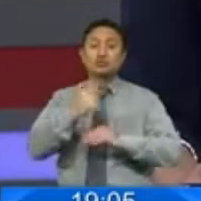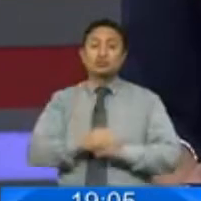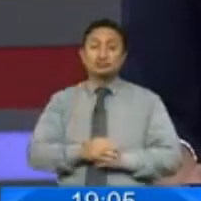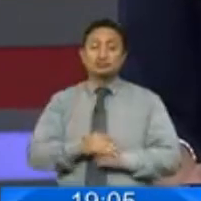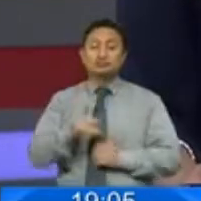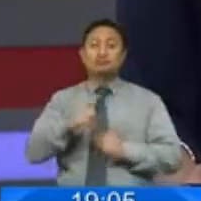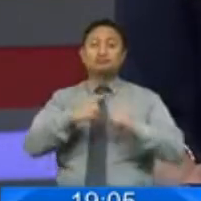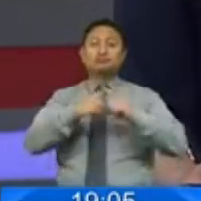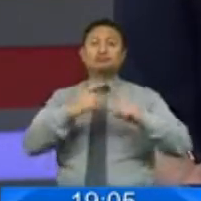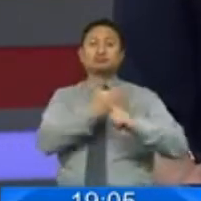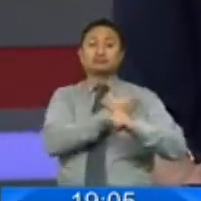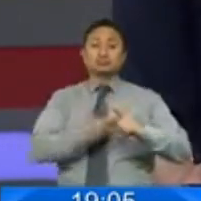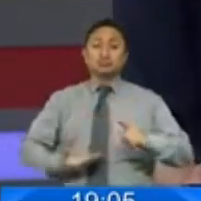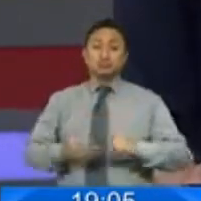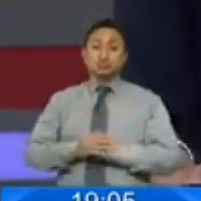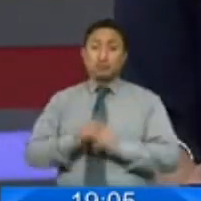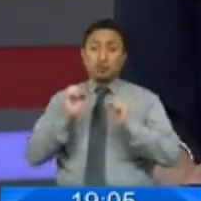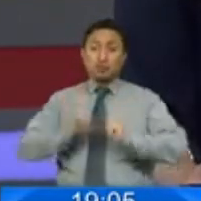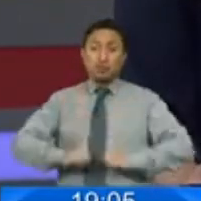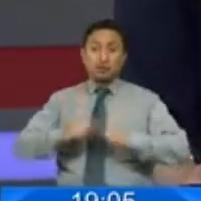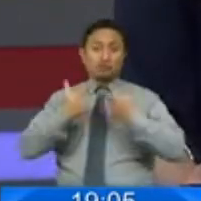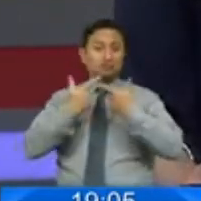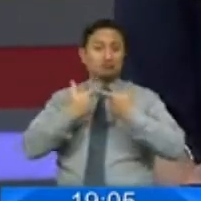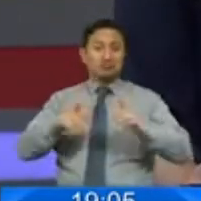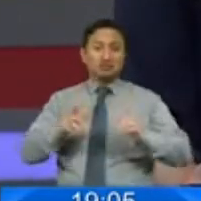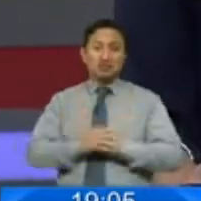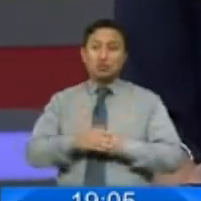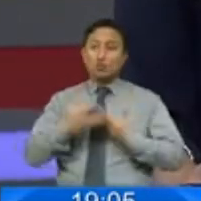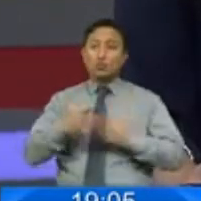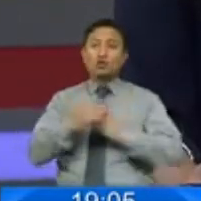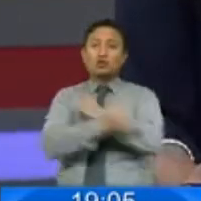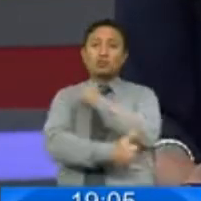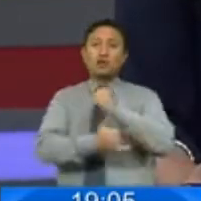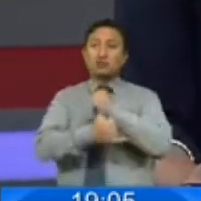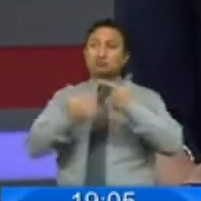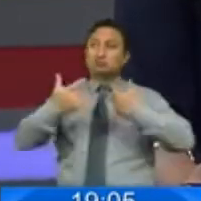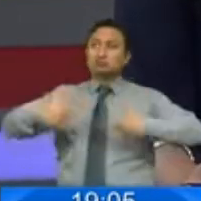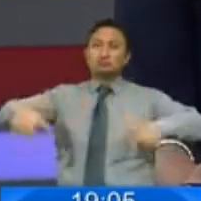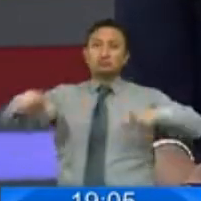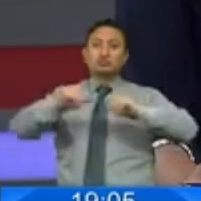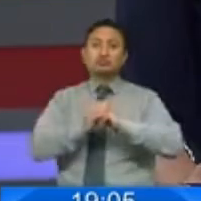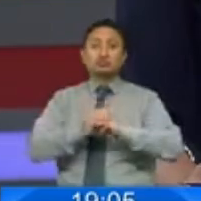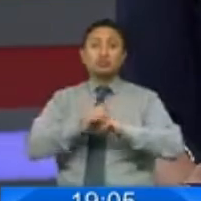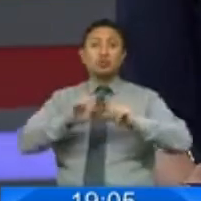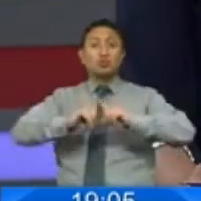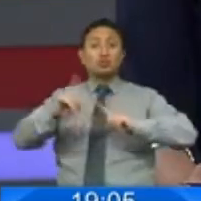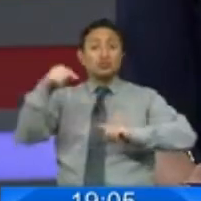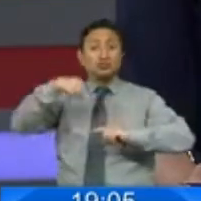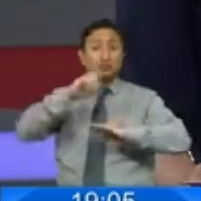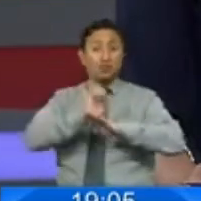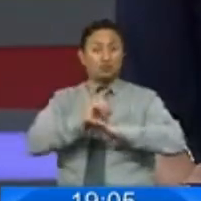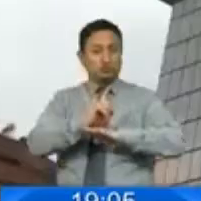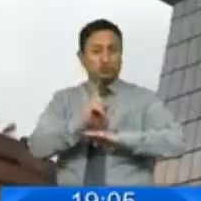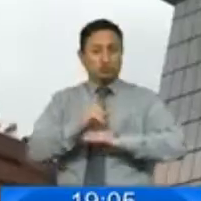el expresidente podrá circular libremente por cualquier país del mundo, excepto el Ecuador.